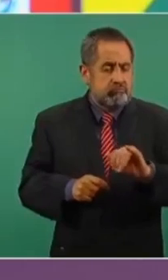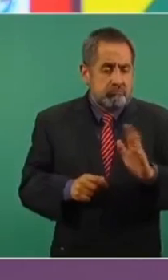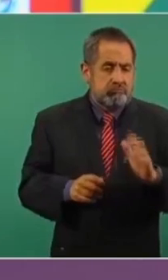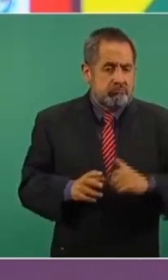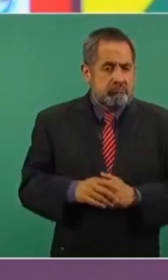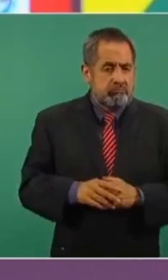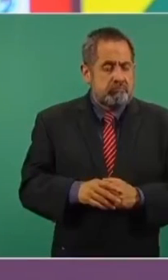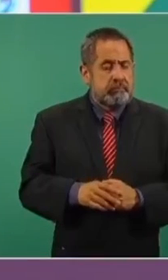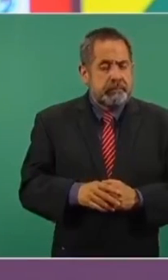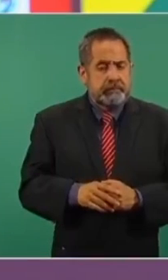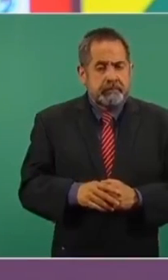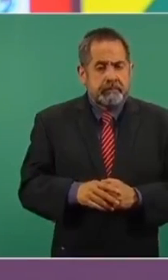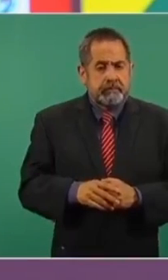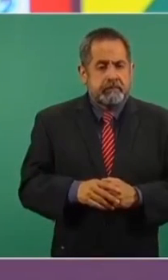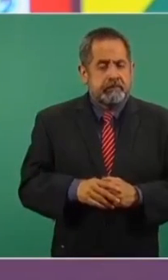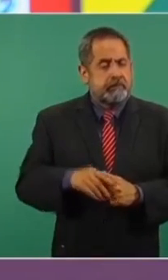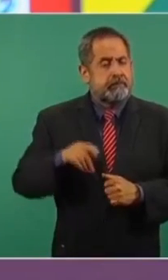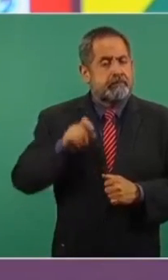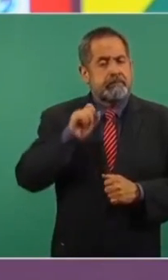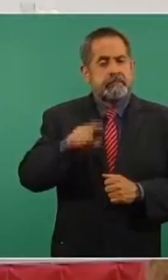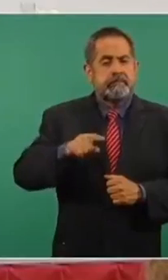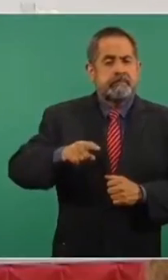y como lo expresó